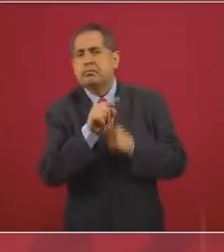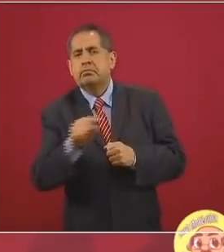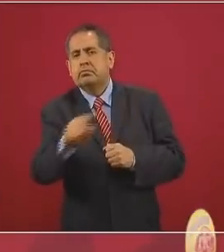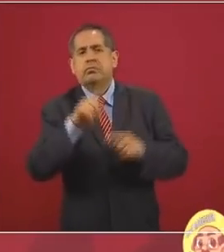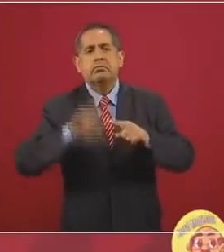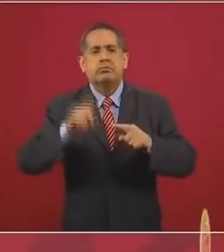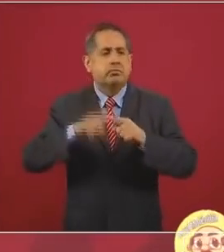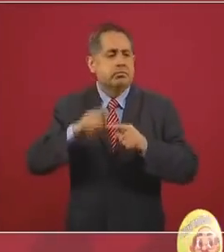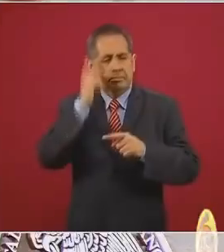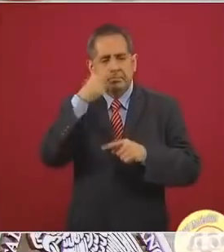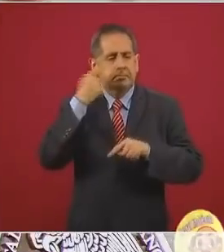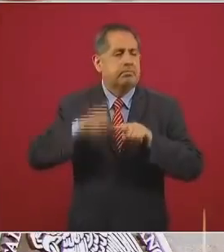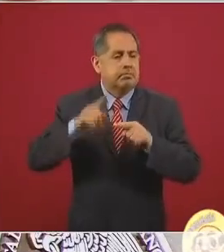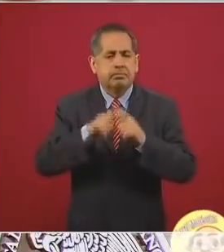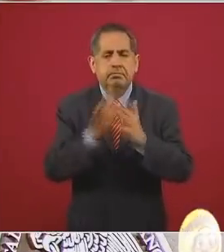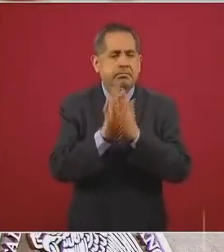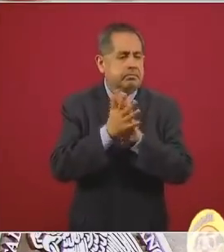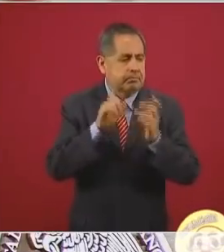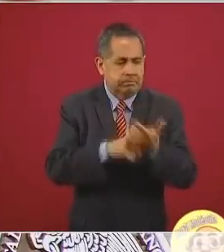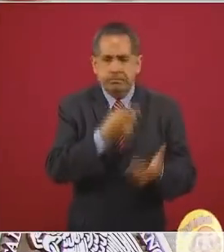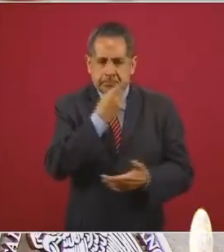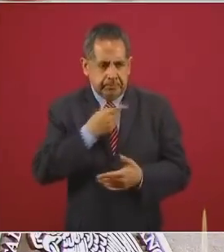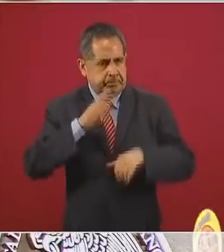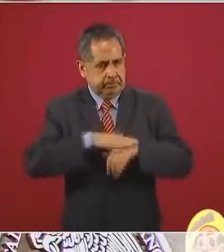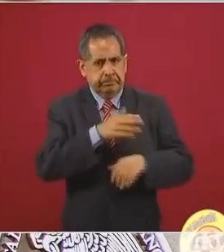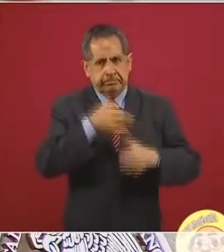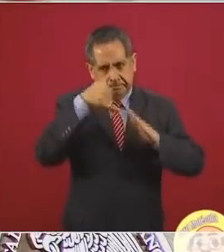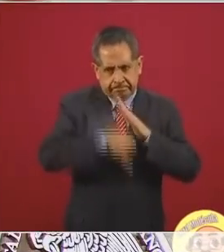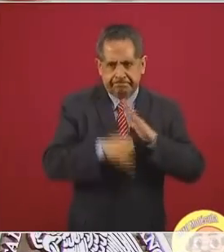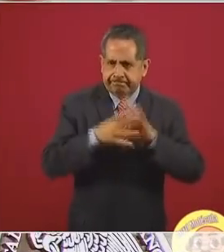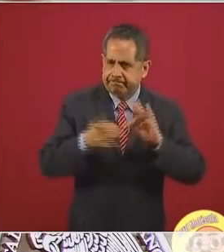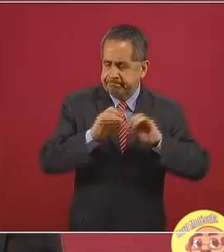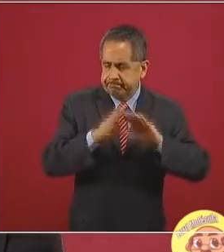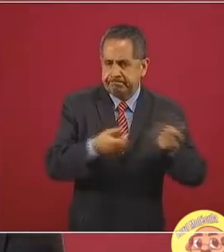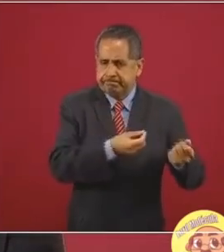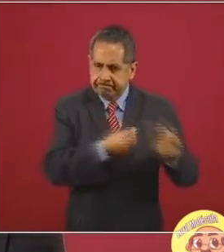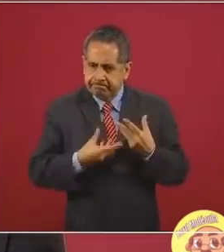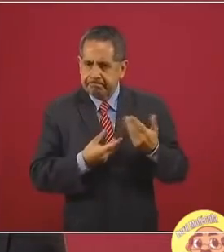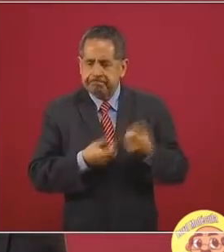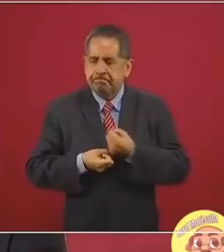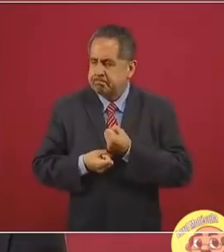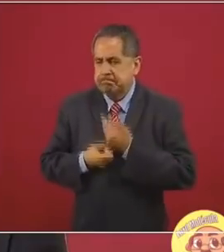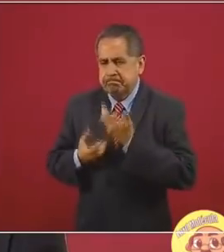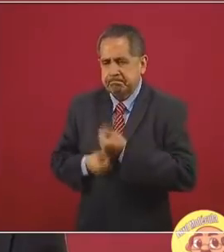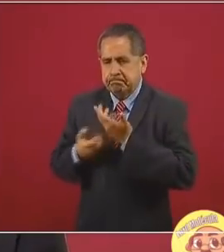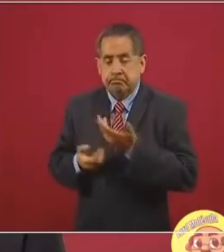los implicados, se profundice en la investigación.